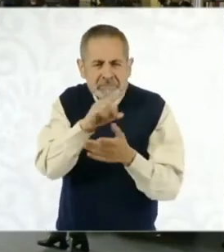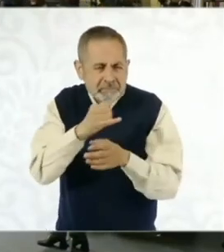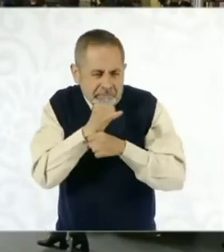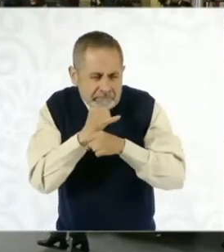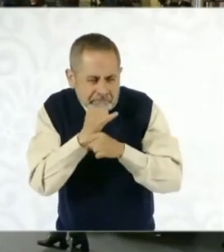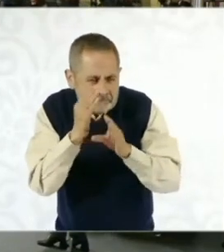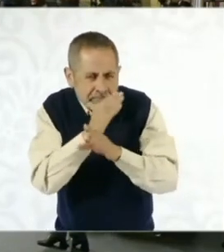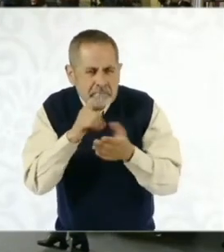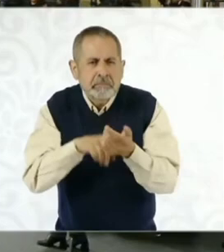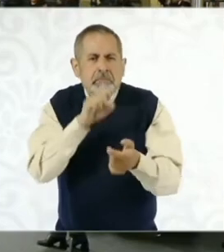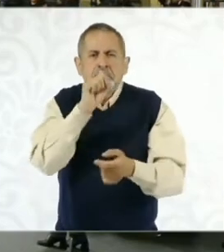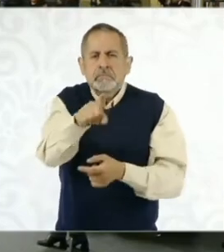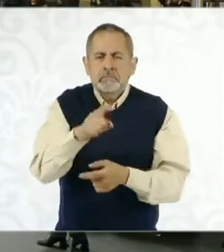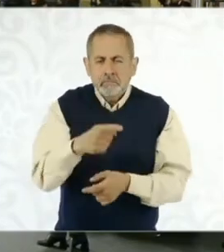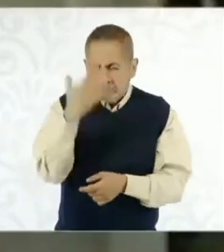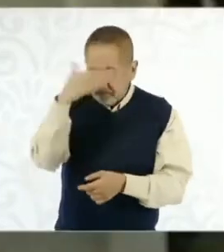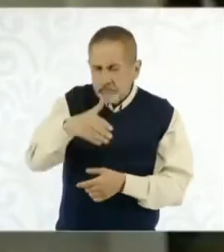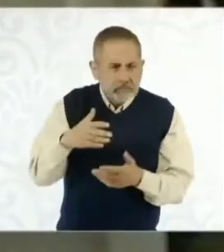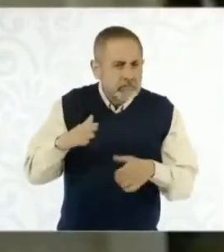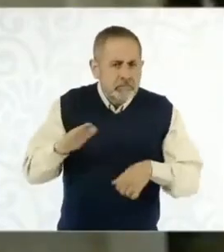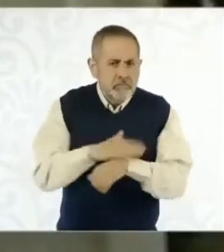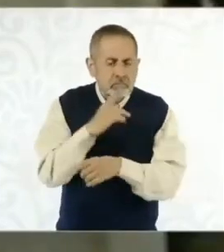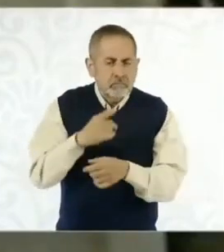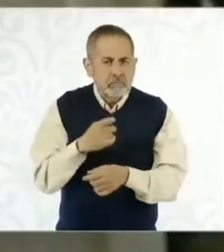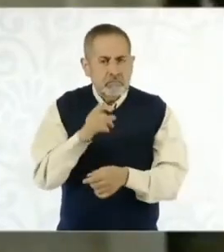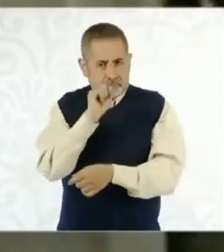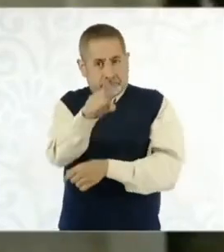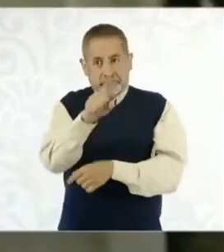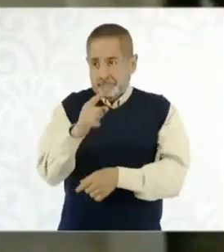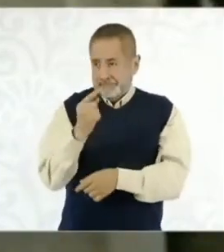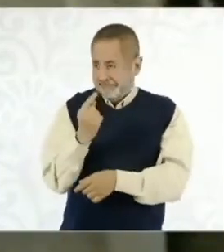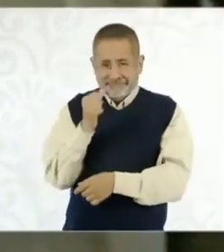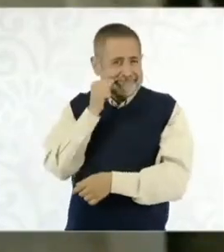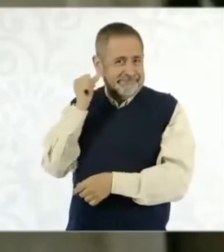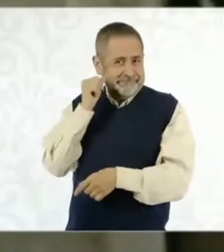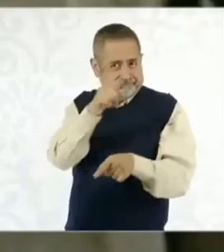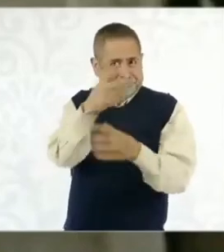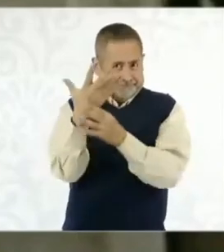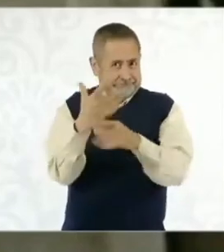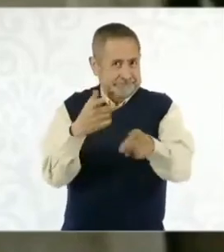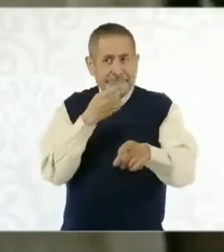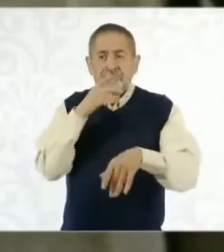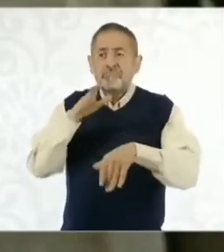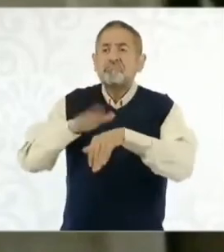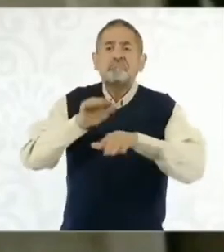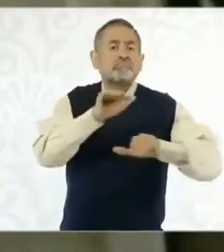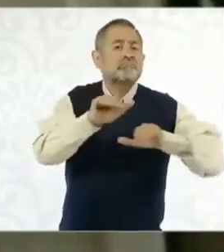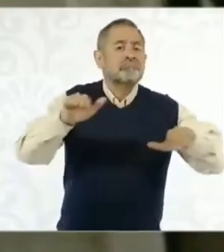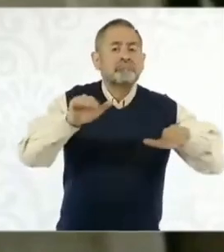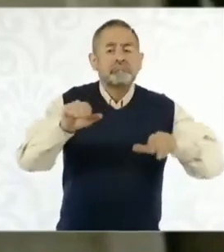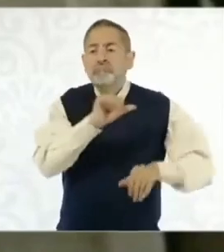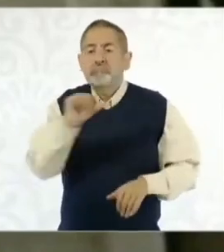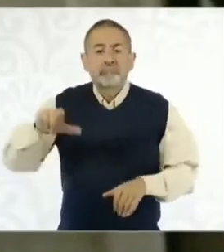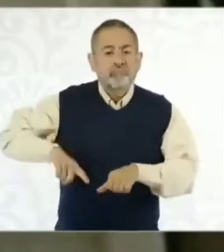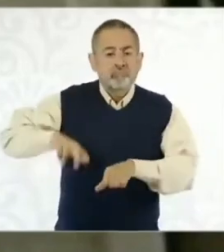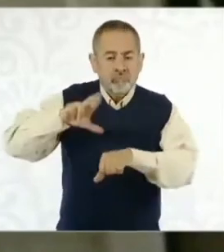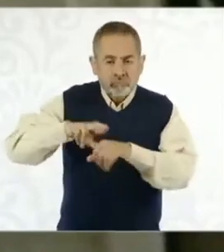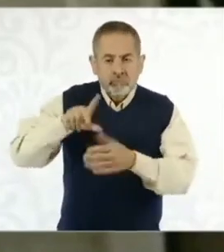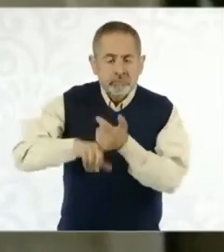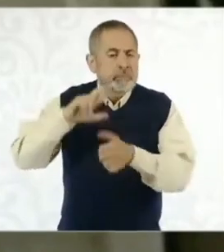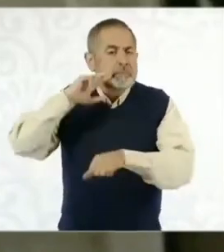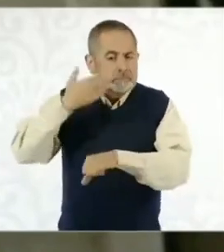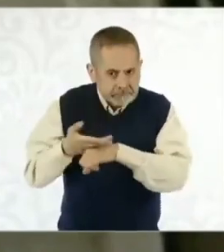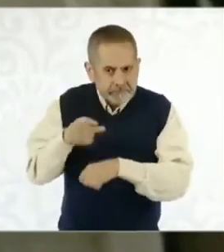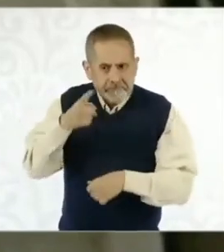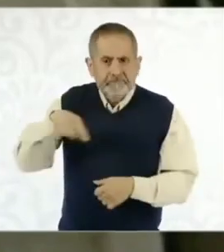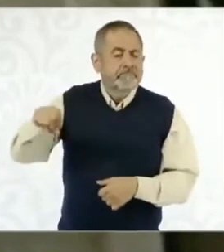sur. Y esto aunado también al llamado que hace usted, que hizo ayer en torno a que los gobernadores deben asumir la